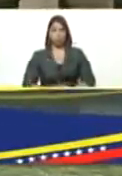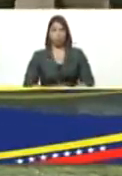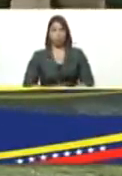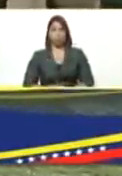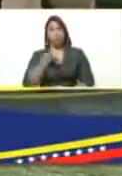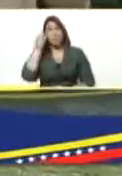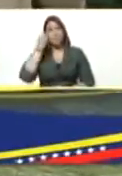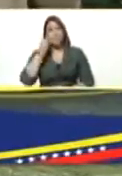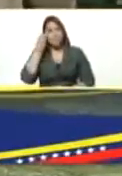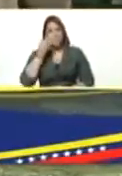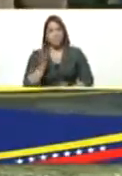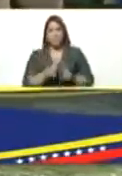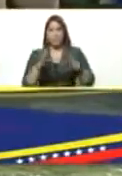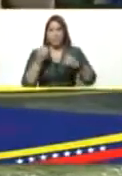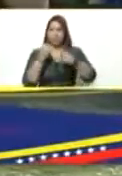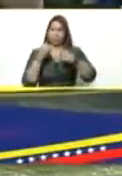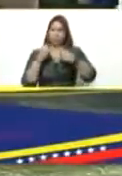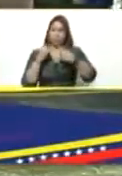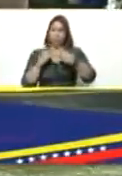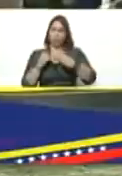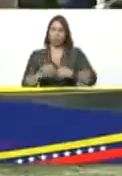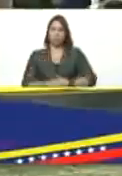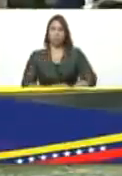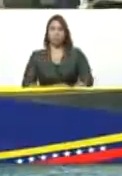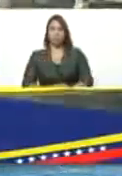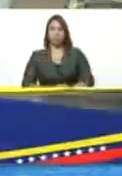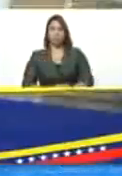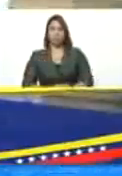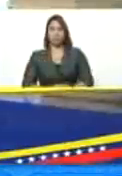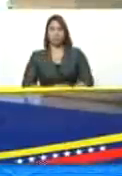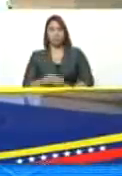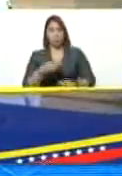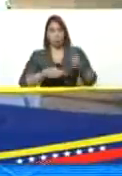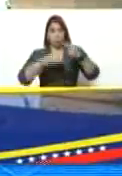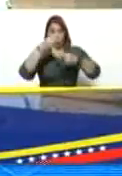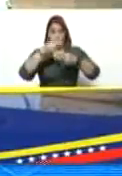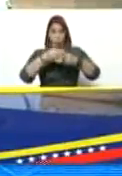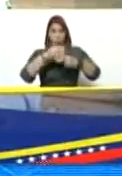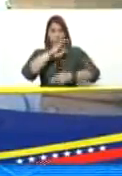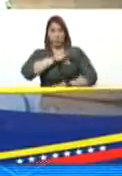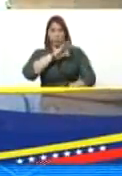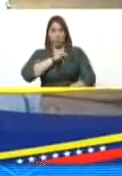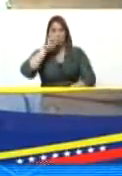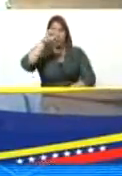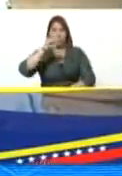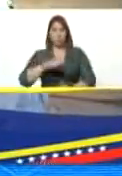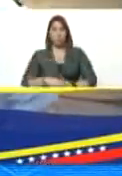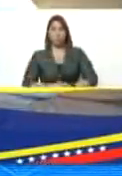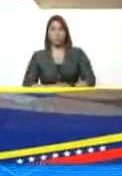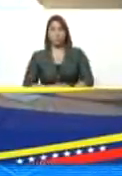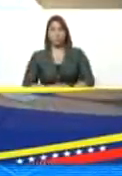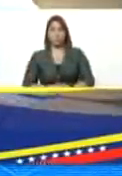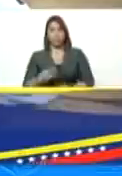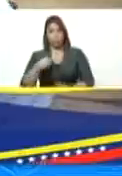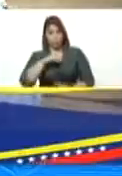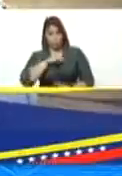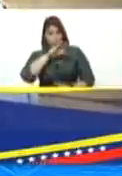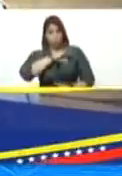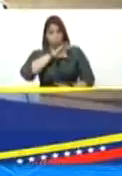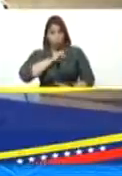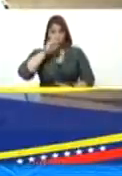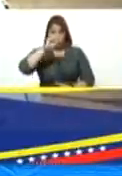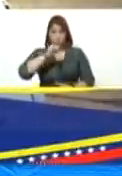creo que el gran instrumento de construcción del socialismo, nuestro